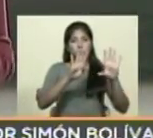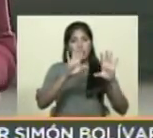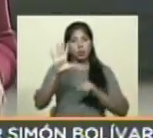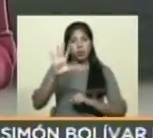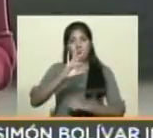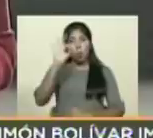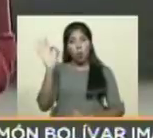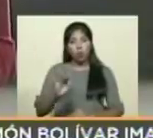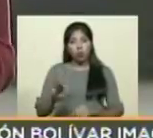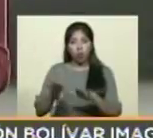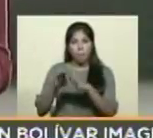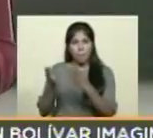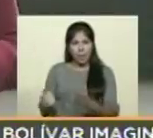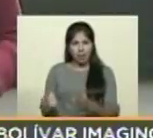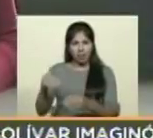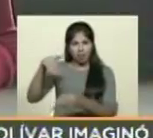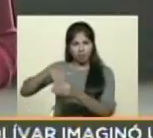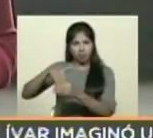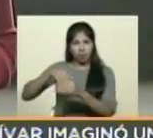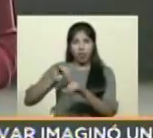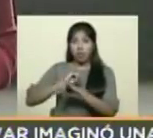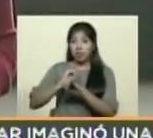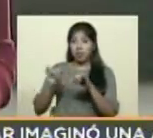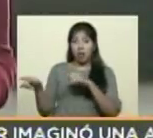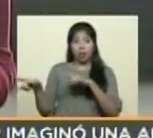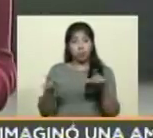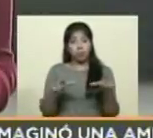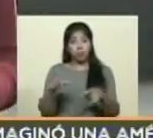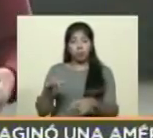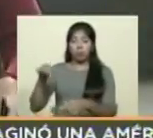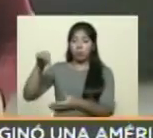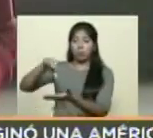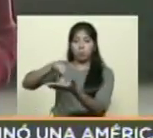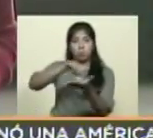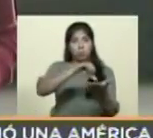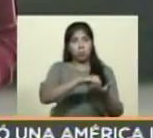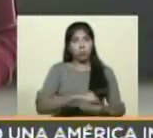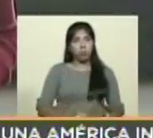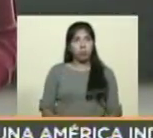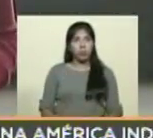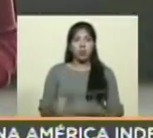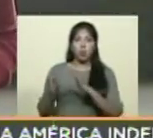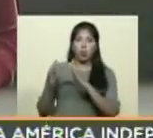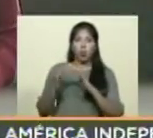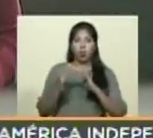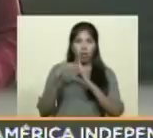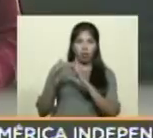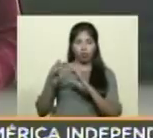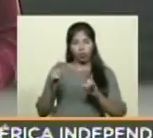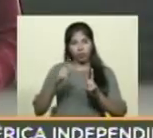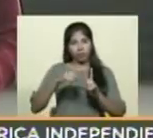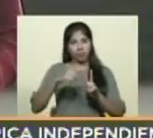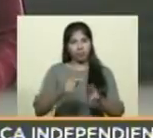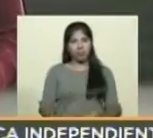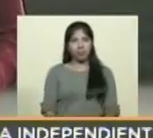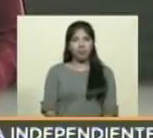de las mesas electorales ya han sido instaladas. Es la información y de esta forma despedimos el contacto informativo. Adelante.